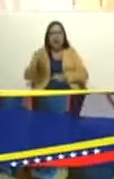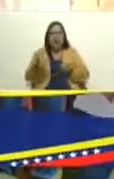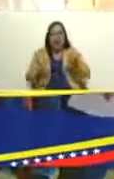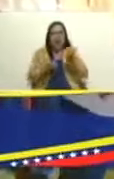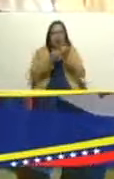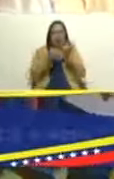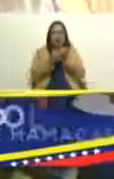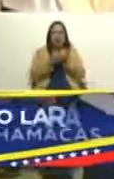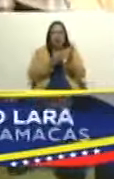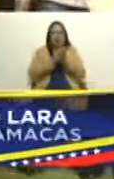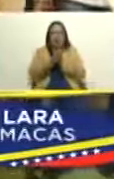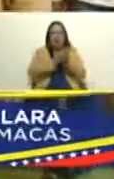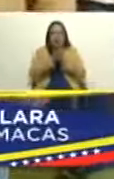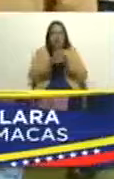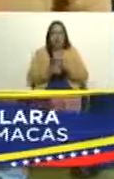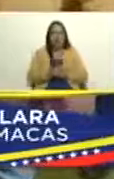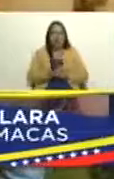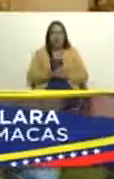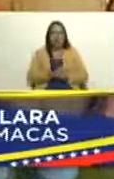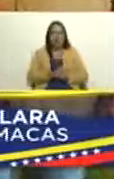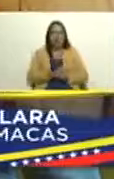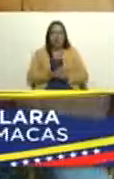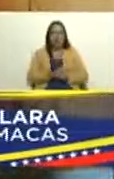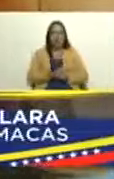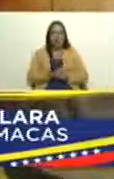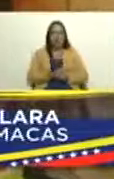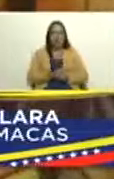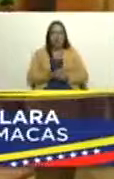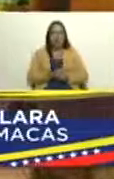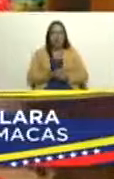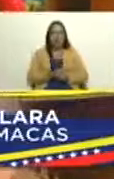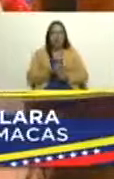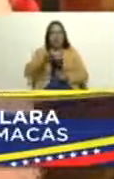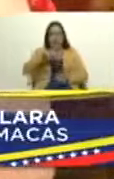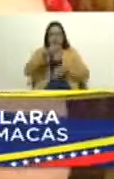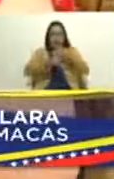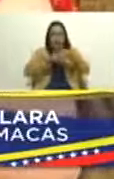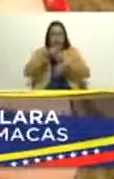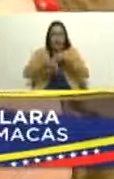colaboradores, mis emprendedores. ¿Cómo le puedo decir?